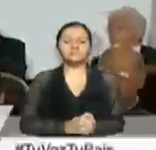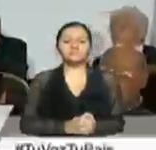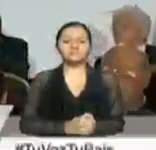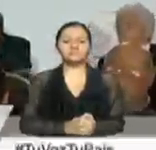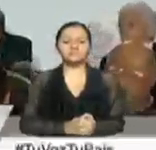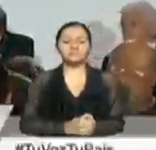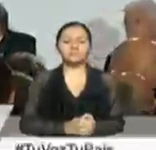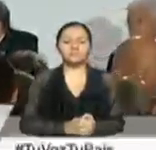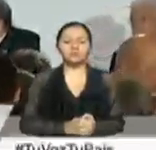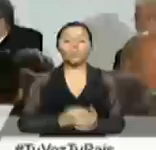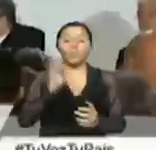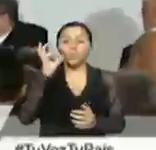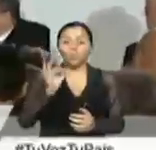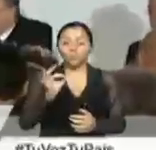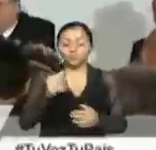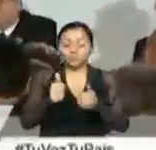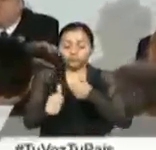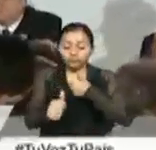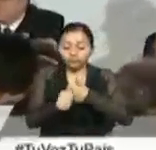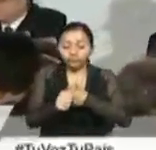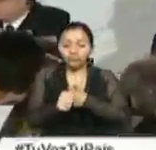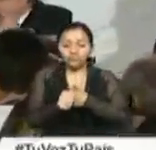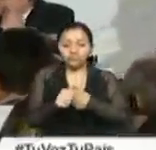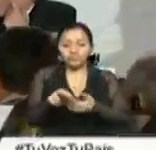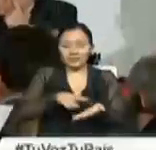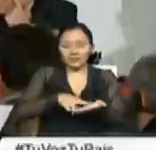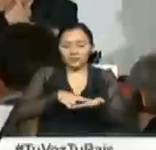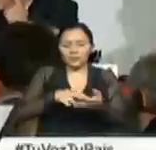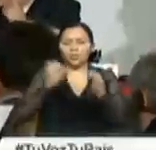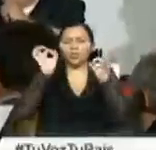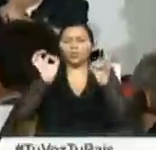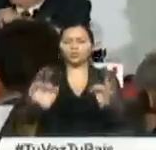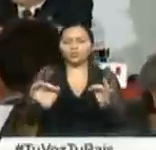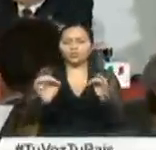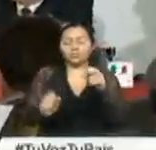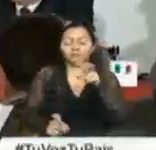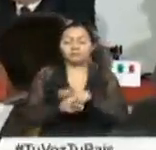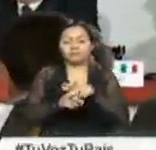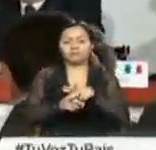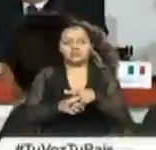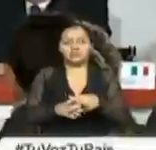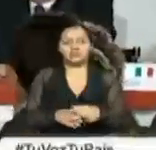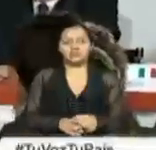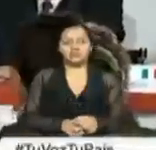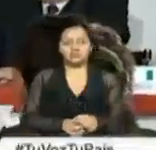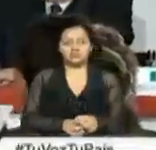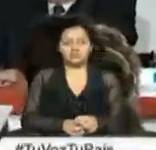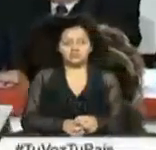Un día antes de la reunión de ciberseguridad, esto fue muy oportuno.